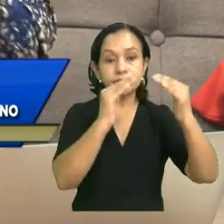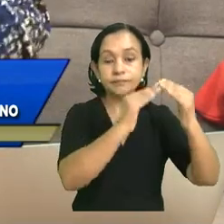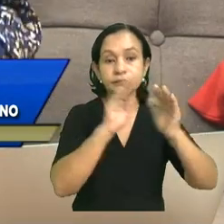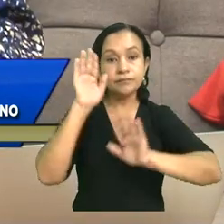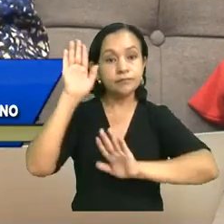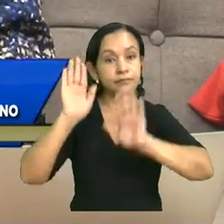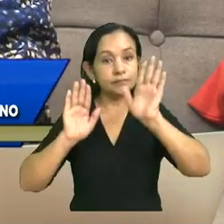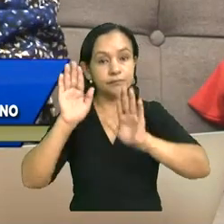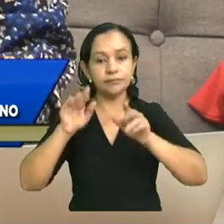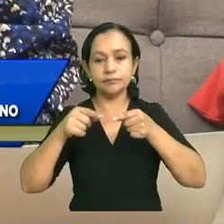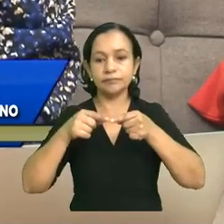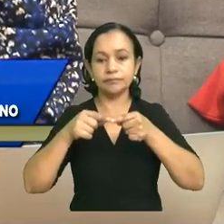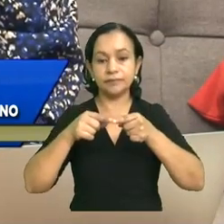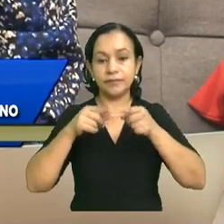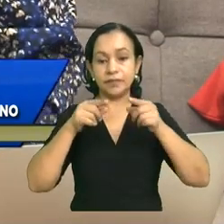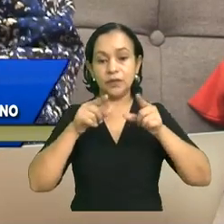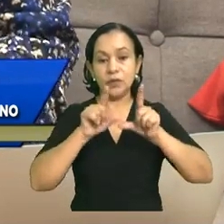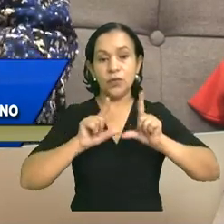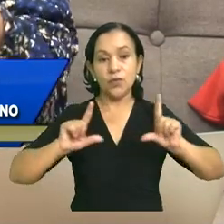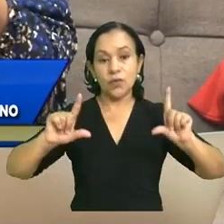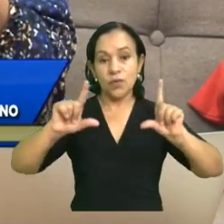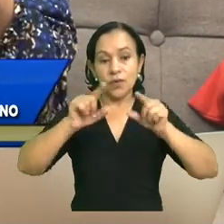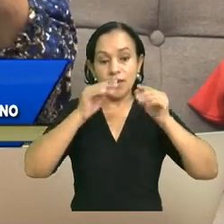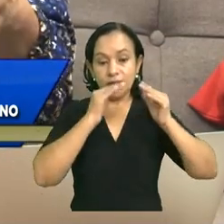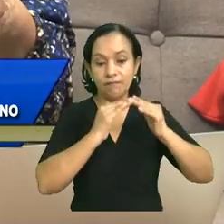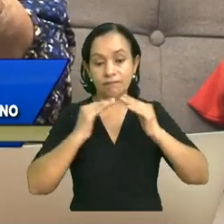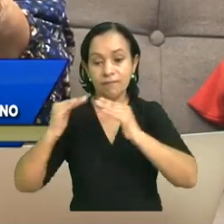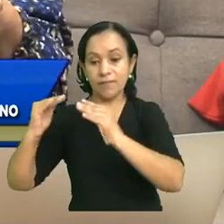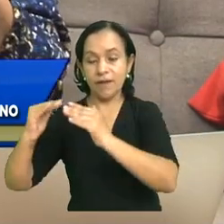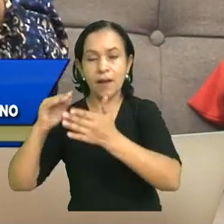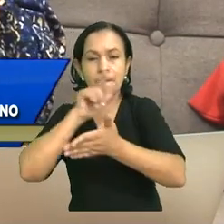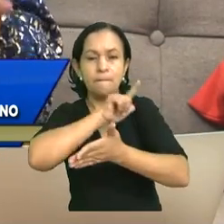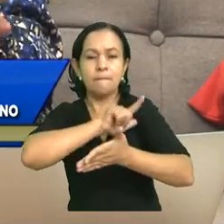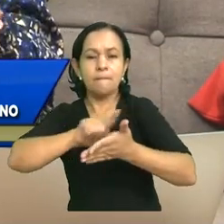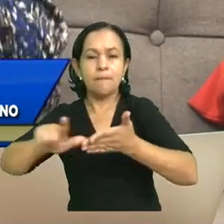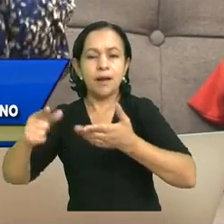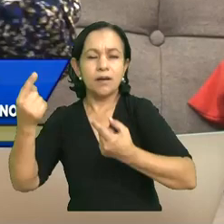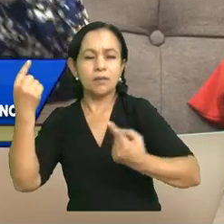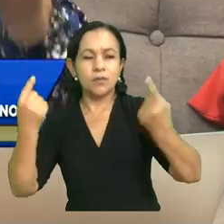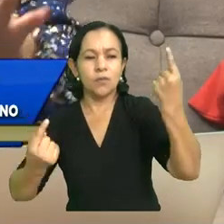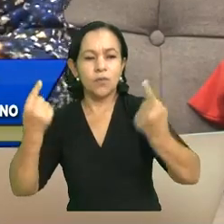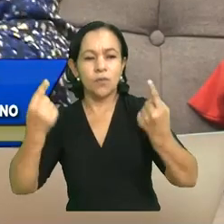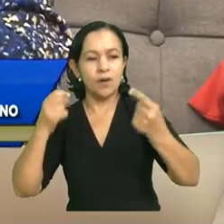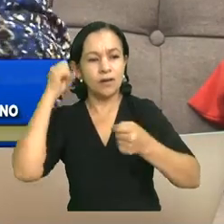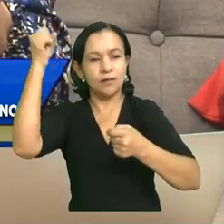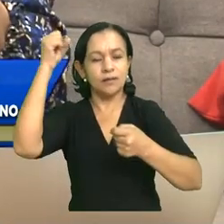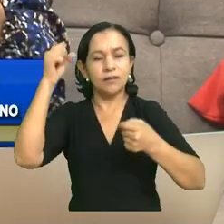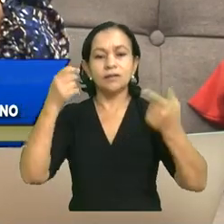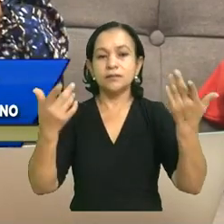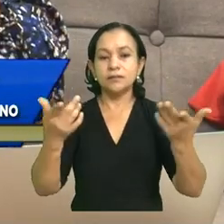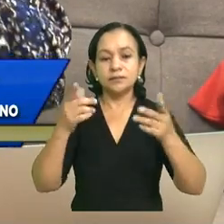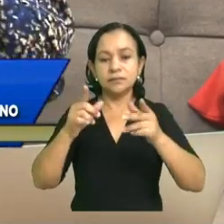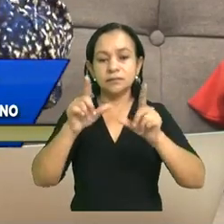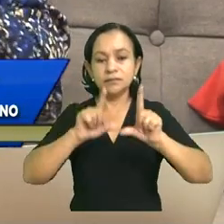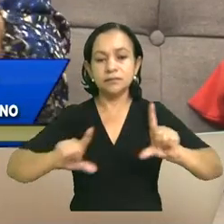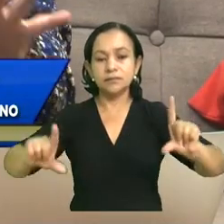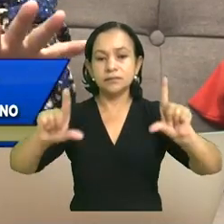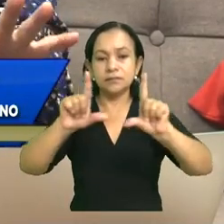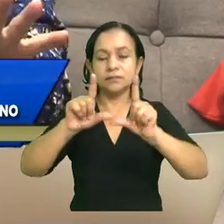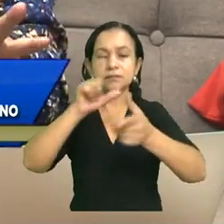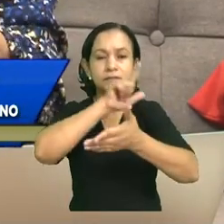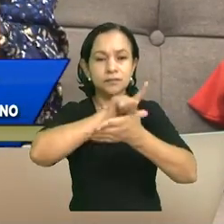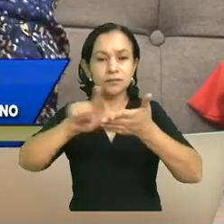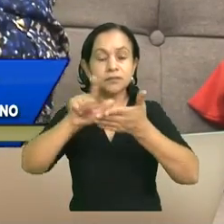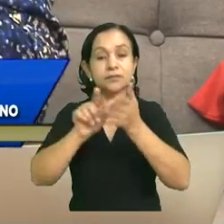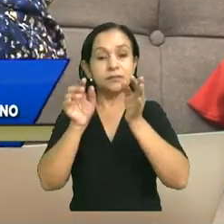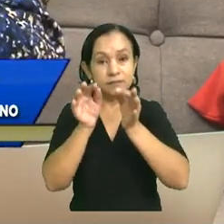de la cuadra más limpia, por ejemplo, el concurso de la casa con el entorno más limpio. Eso es